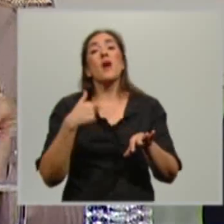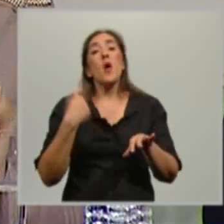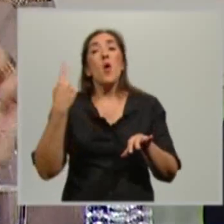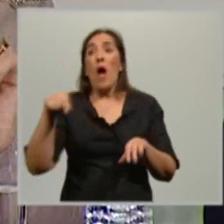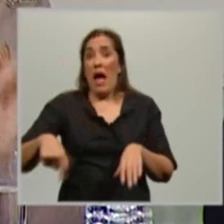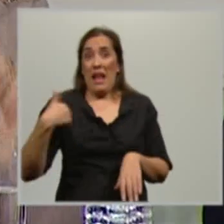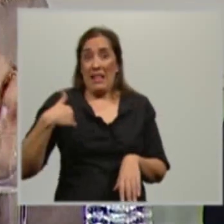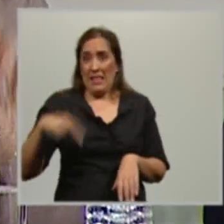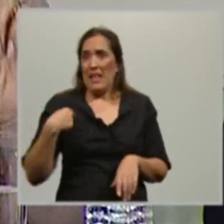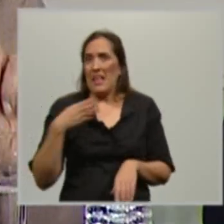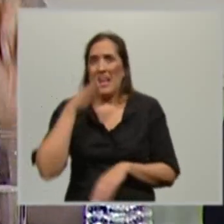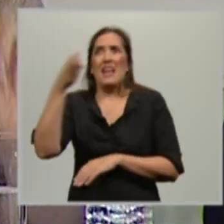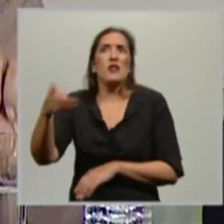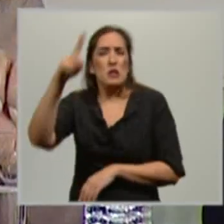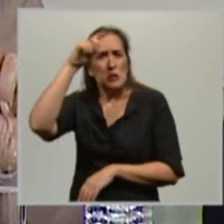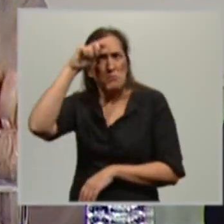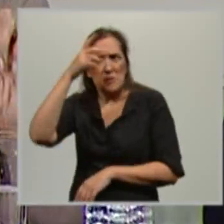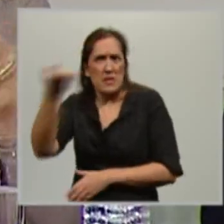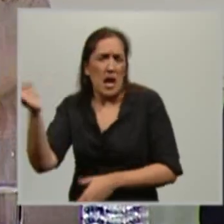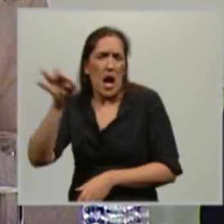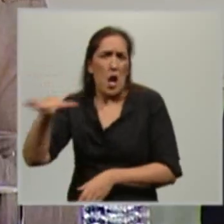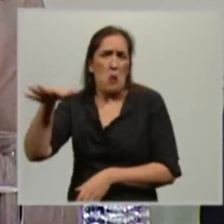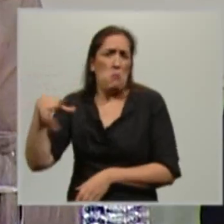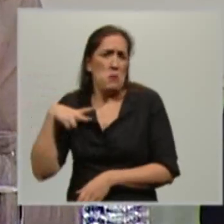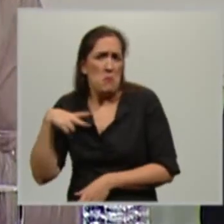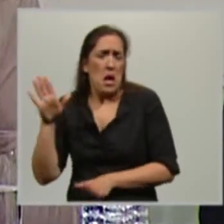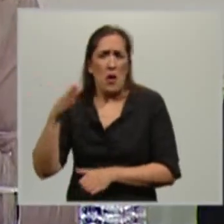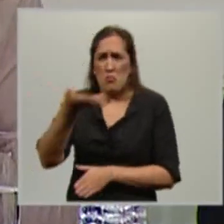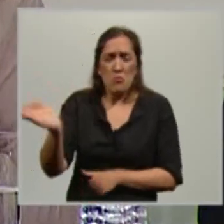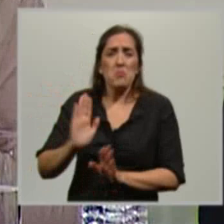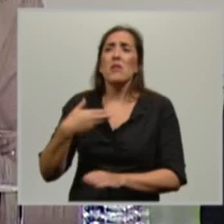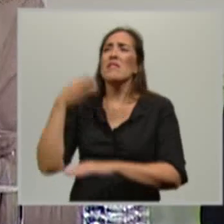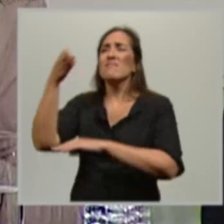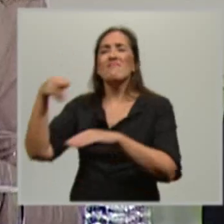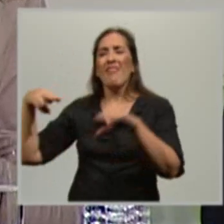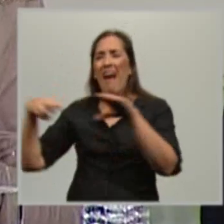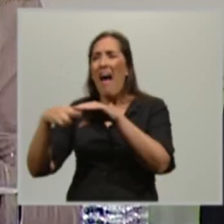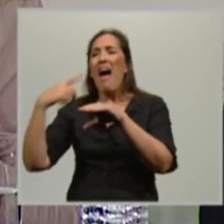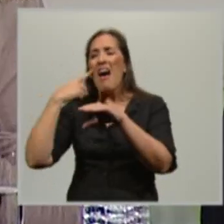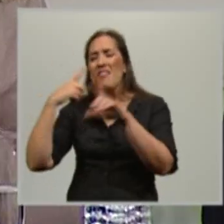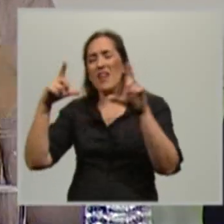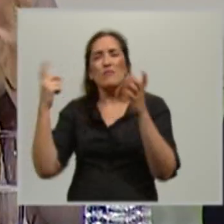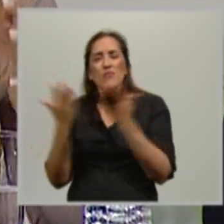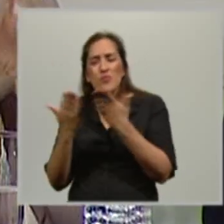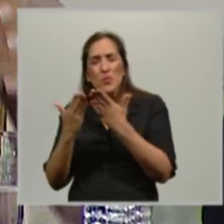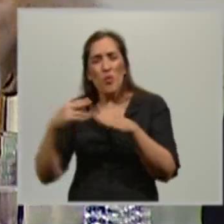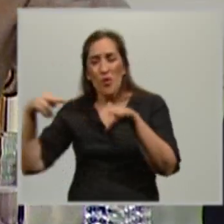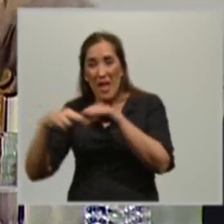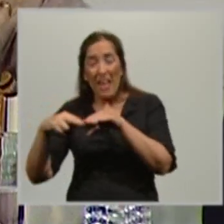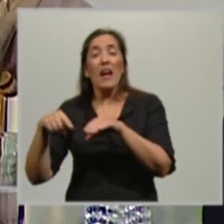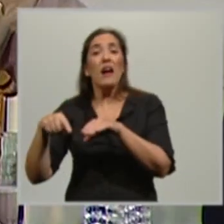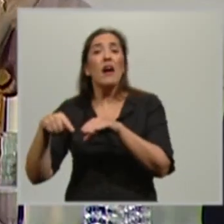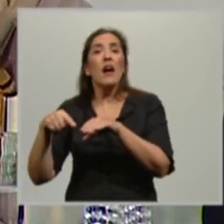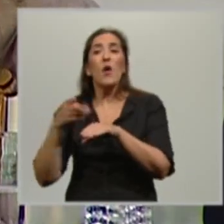cualquier hospital, y díganme si no, o a cualquier sanatorio, hacerse una tomografía o una resonancia magnética, cuando entra a